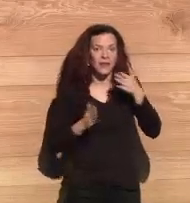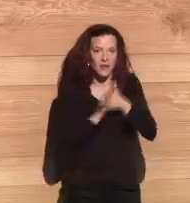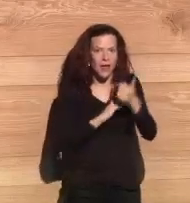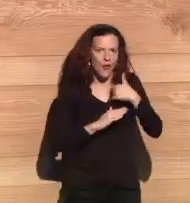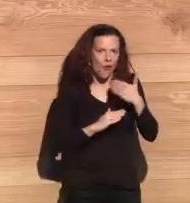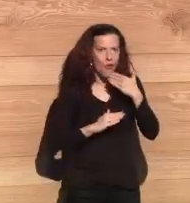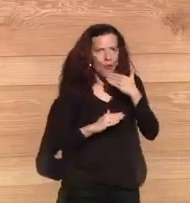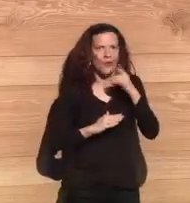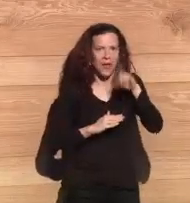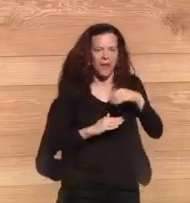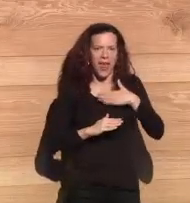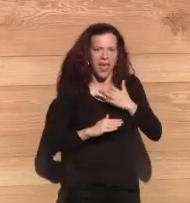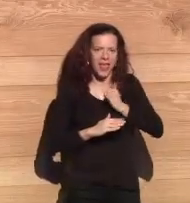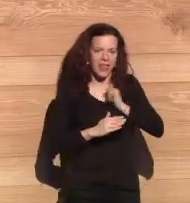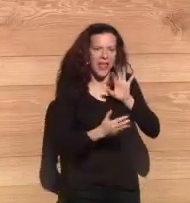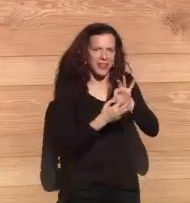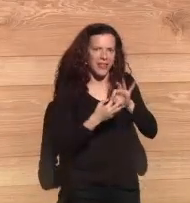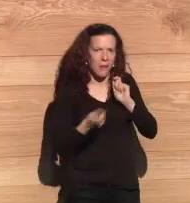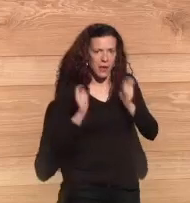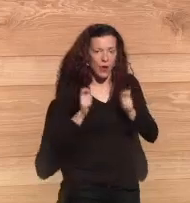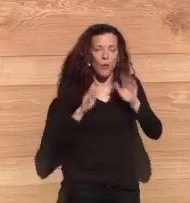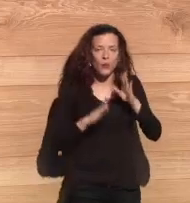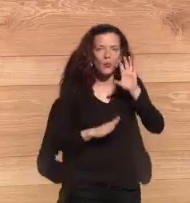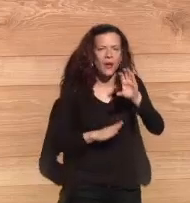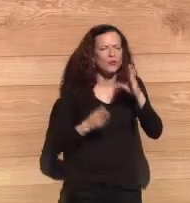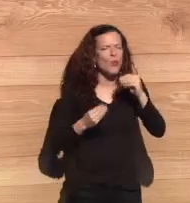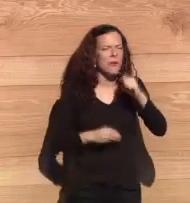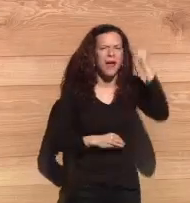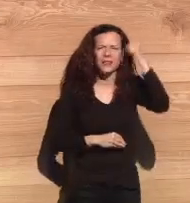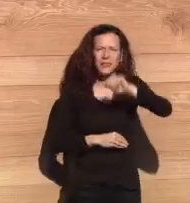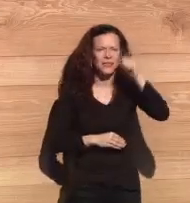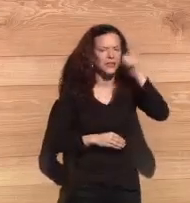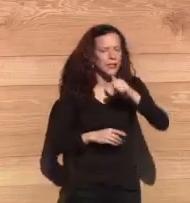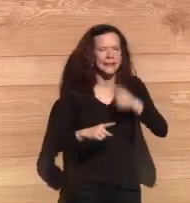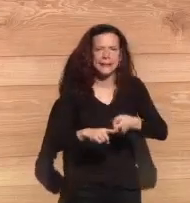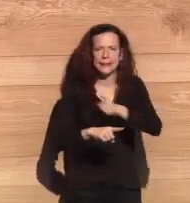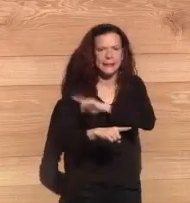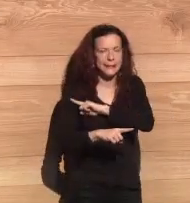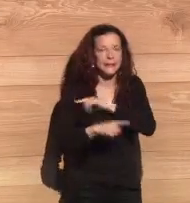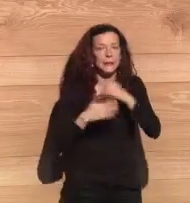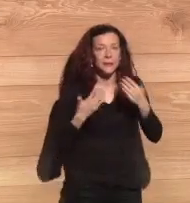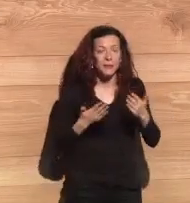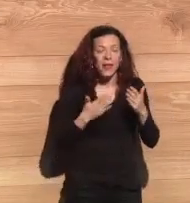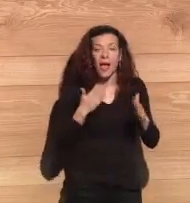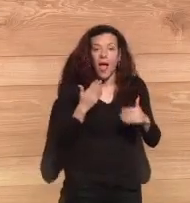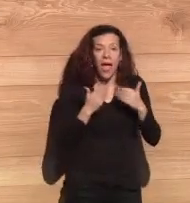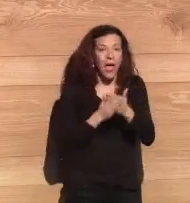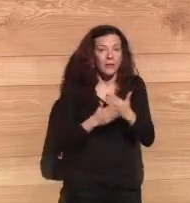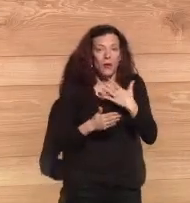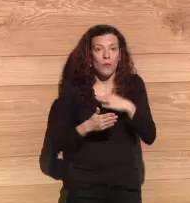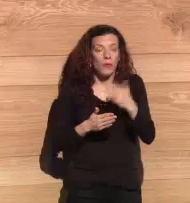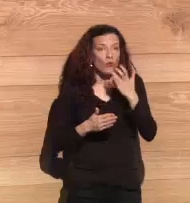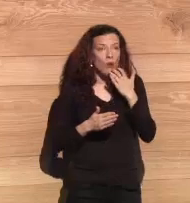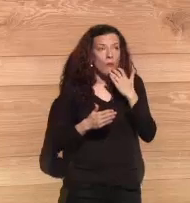chilanga, básicamente, pero es un país muy machista, ¿no? Muy, muy machista. Al punto de que a veces